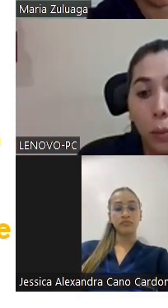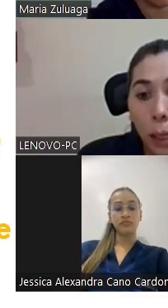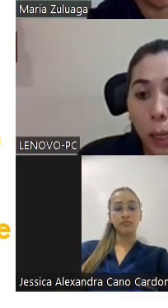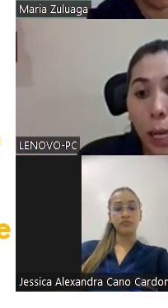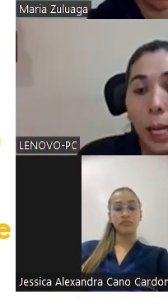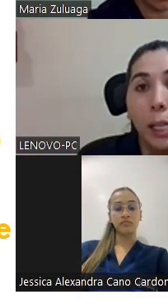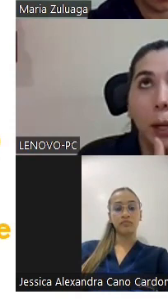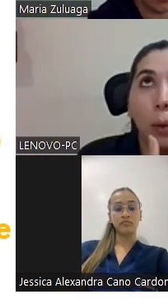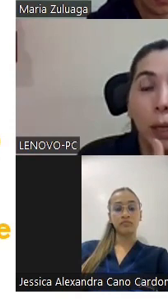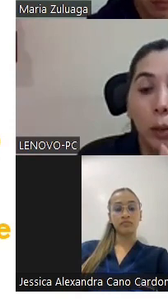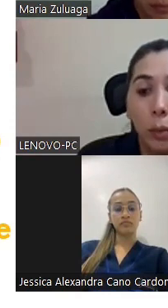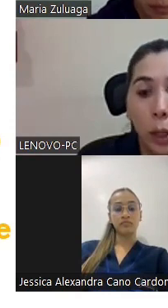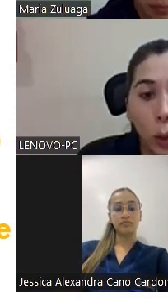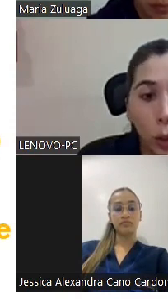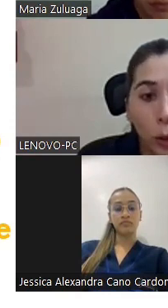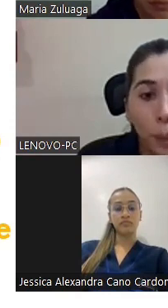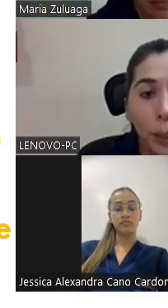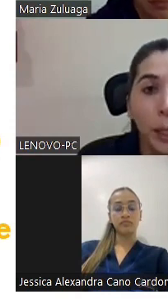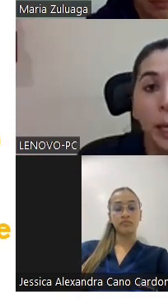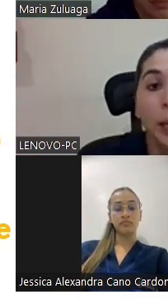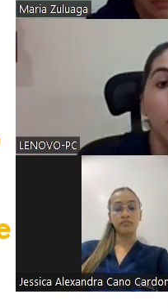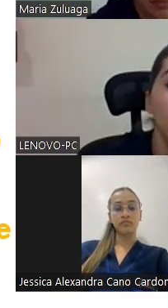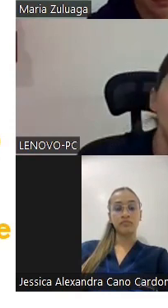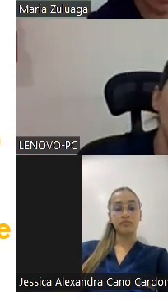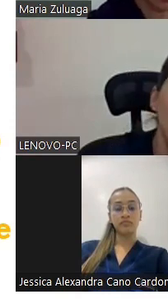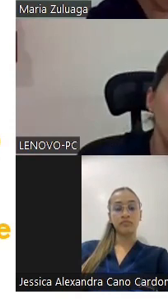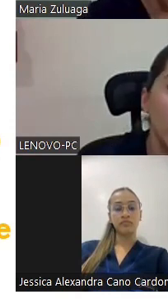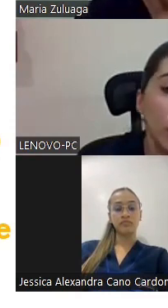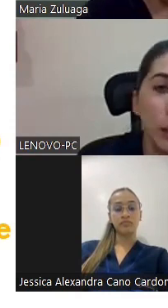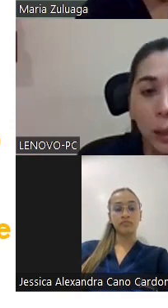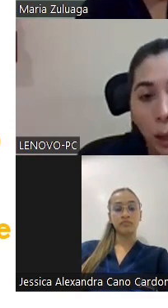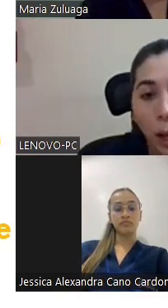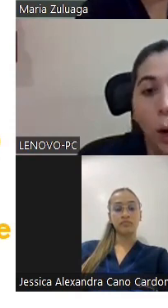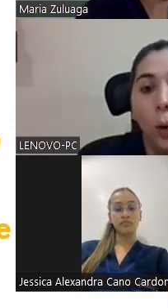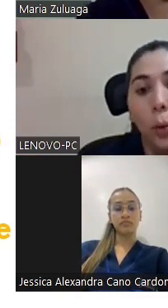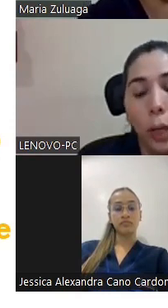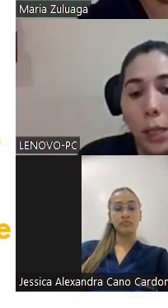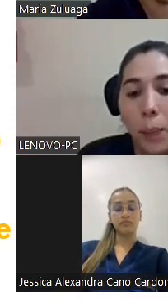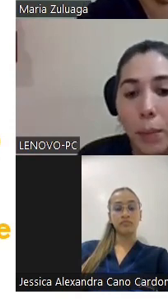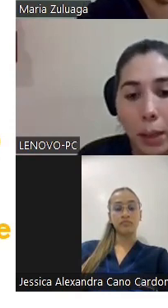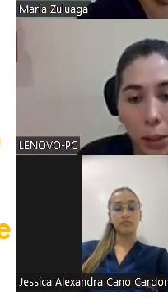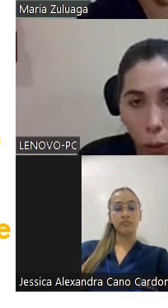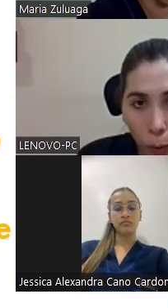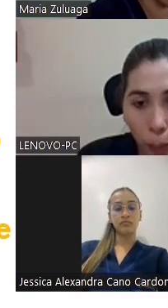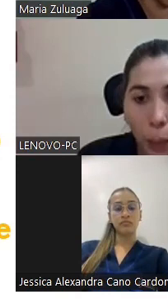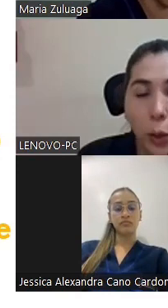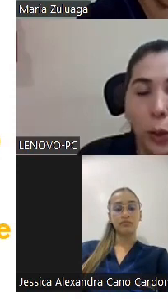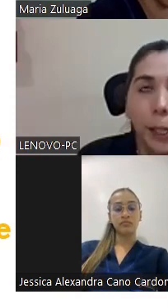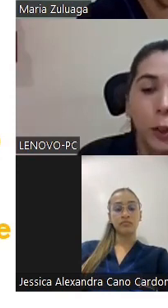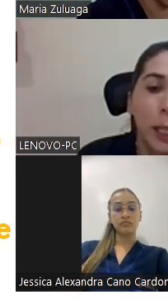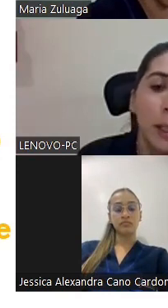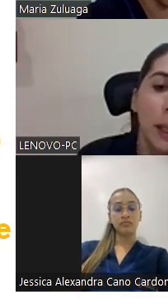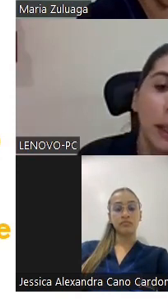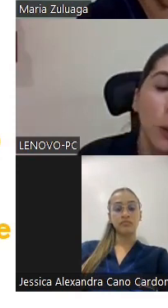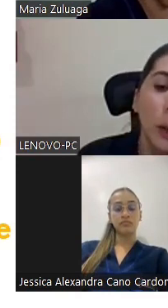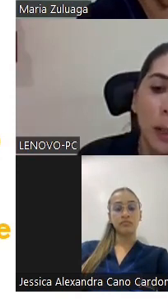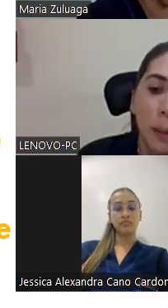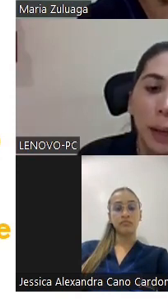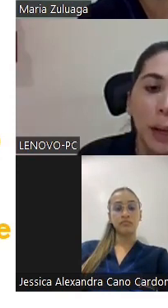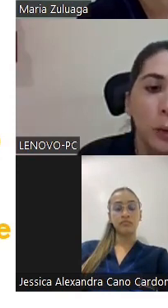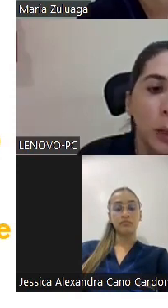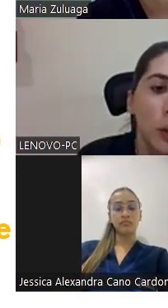el 2000, en Seúl en el 2008 y en octubre del 2013 ocurrió la 7ª revisión por ocasión de la